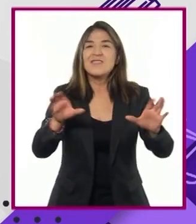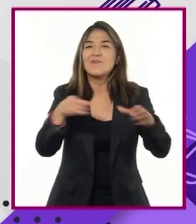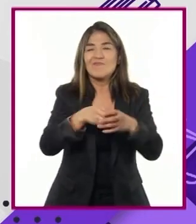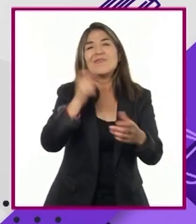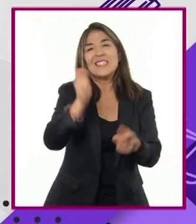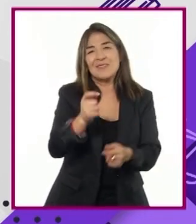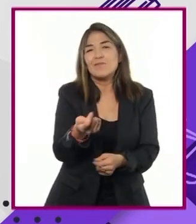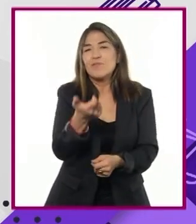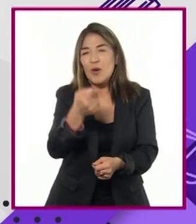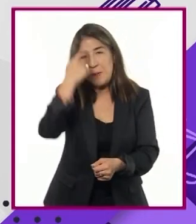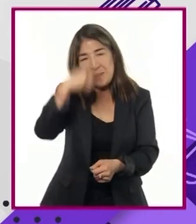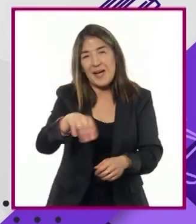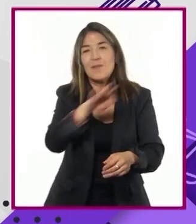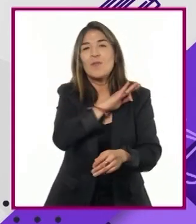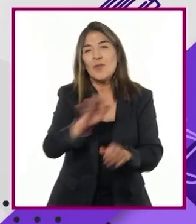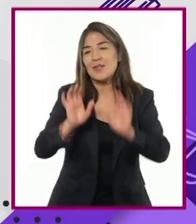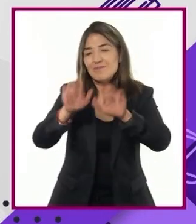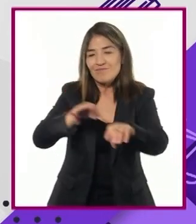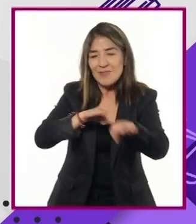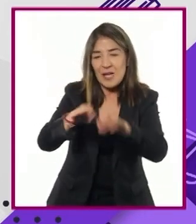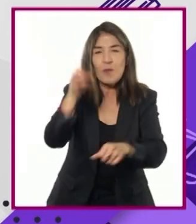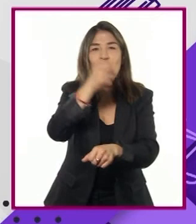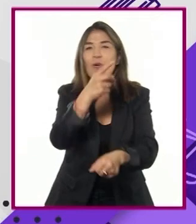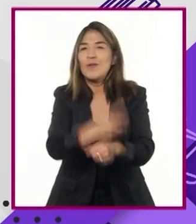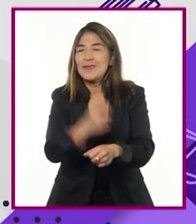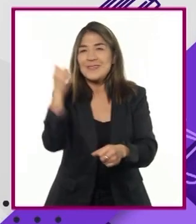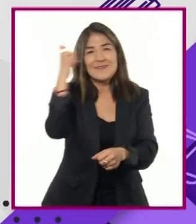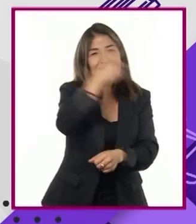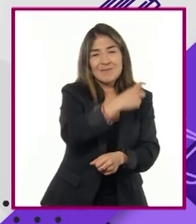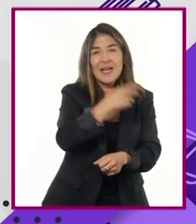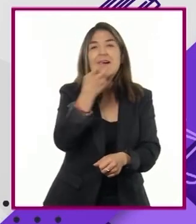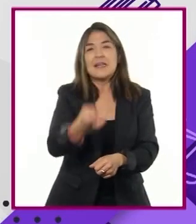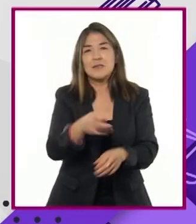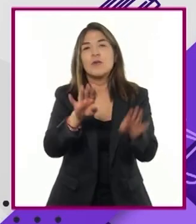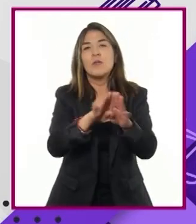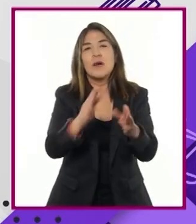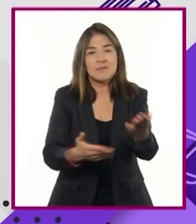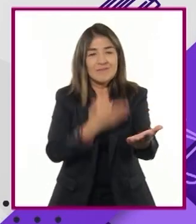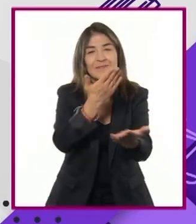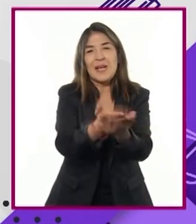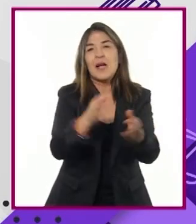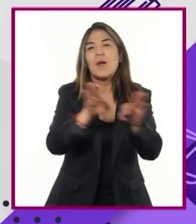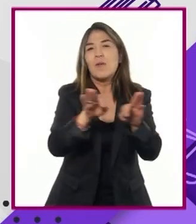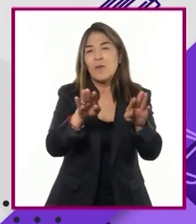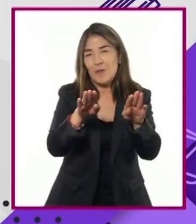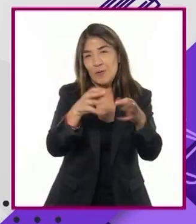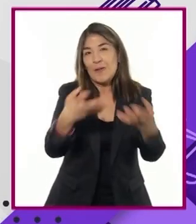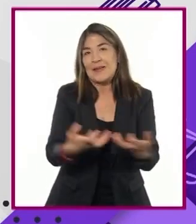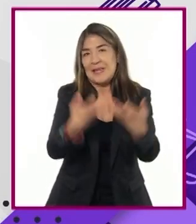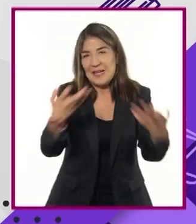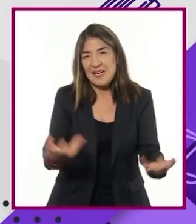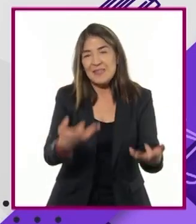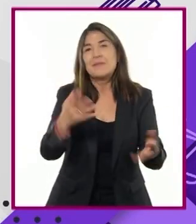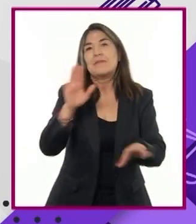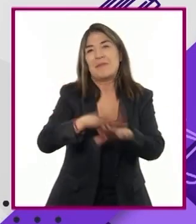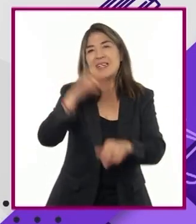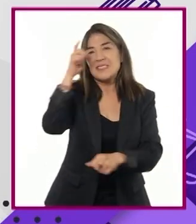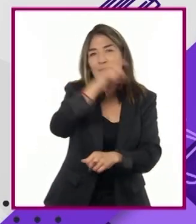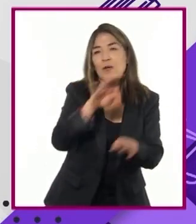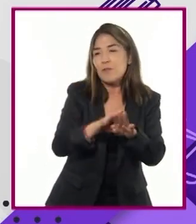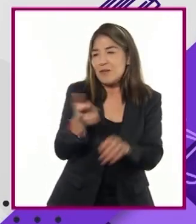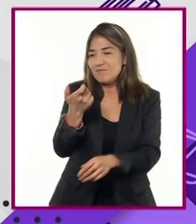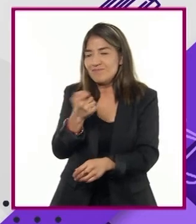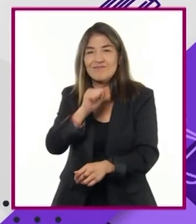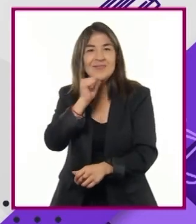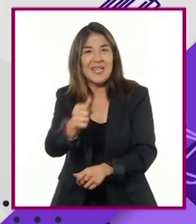es preferible recibir lo que se ofrece por los terrenos que batallar con carencias. Unos más consideran que no vale